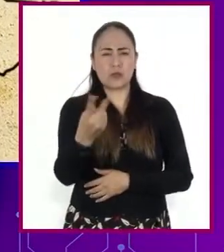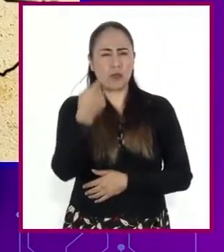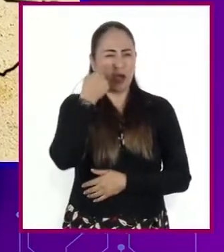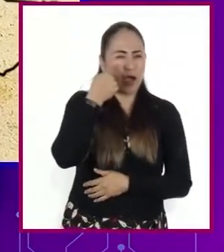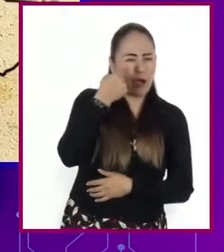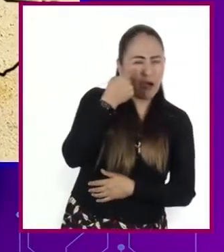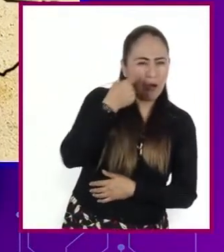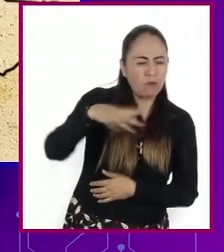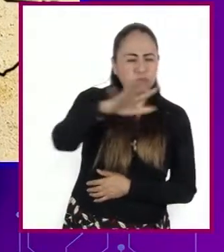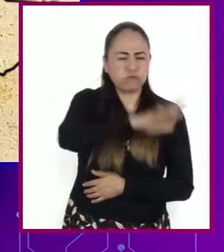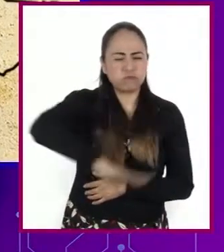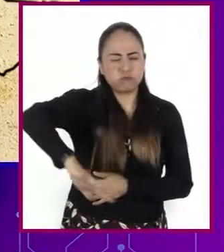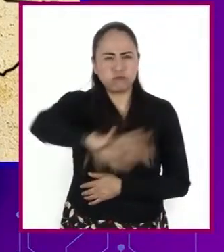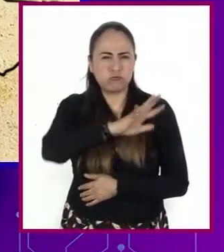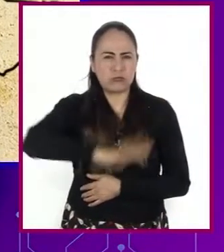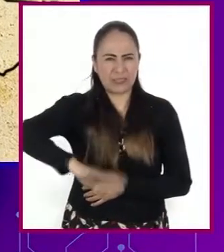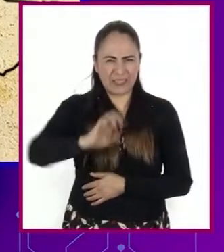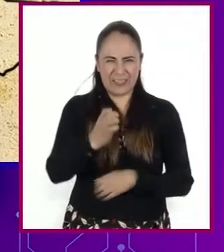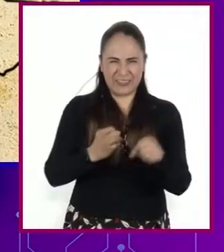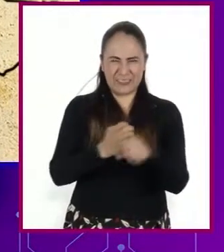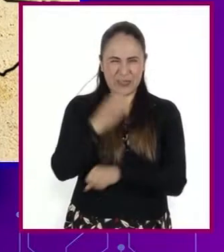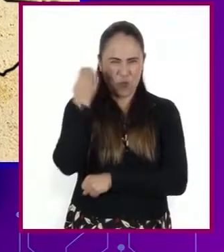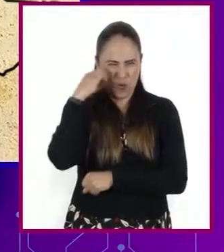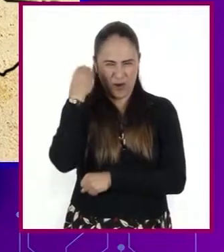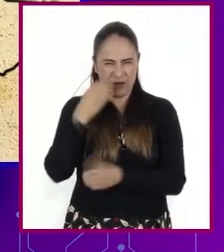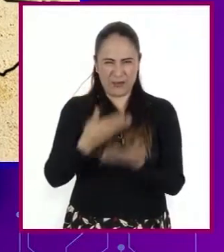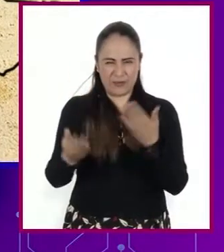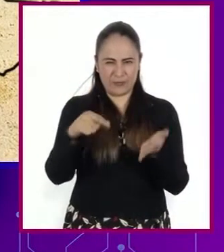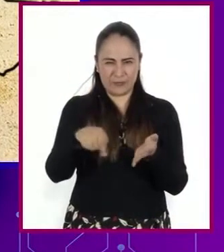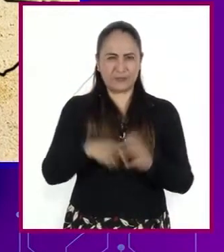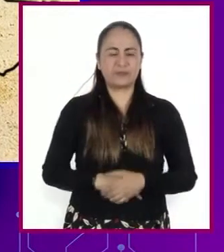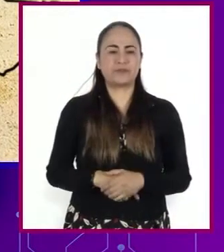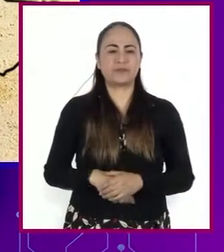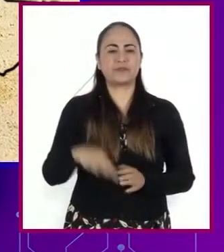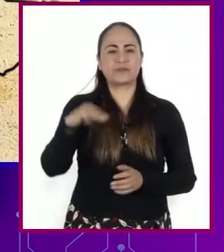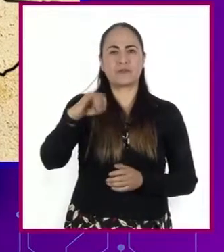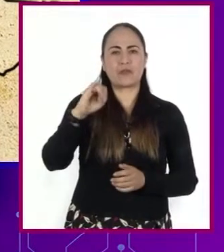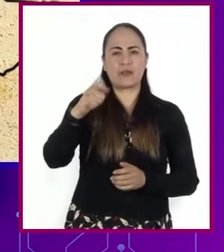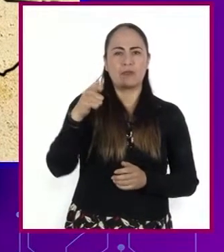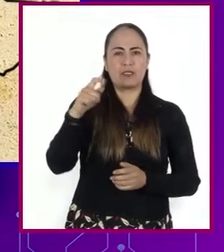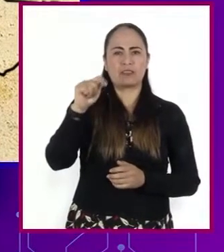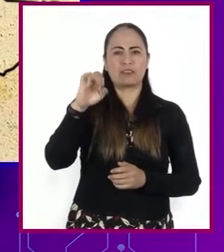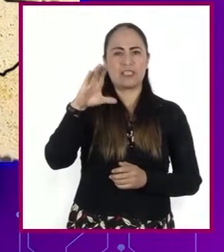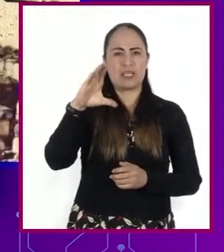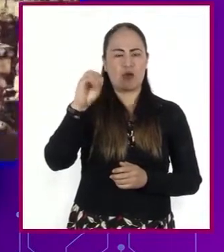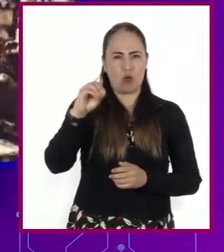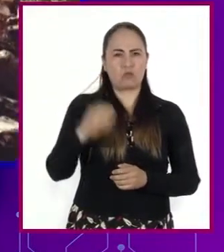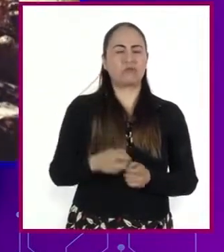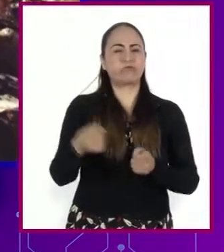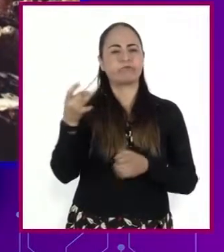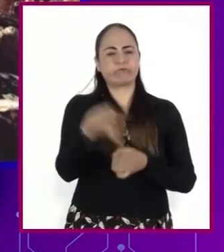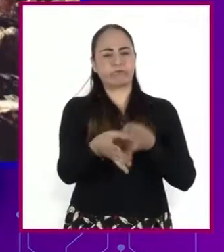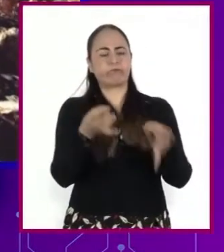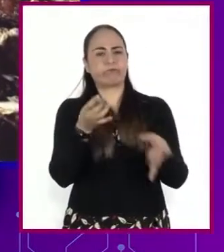apoyo de los tlaxcaltecas y de otras culturas para avanzar más allá de los dominios de la Triple